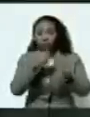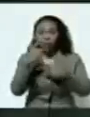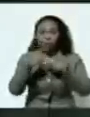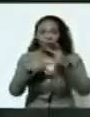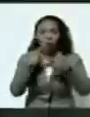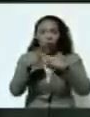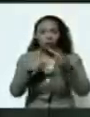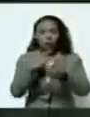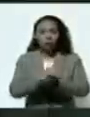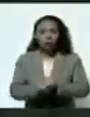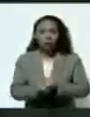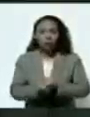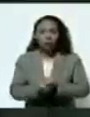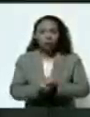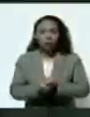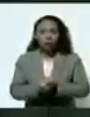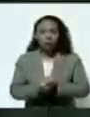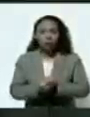narcopolítica,